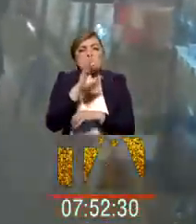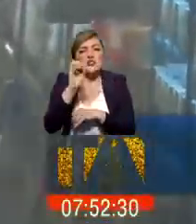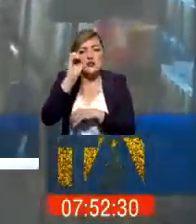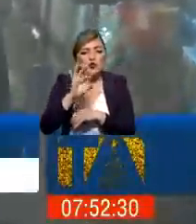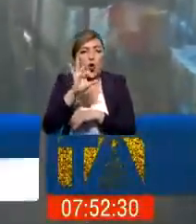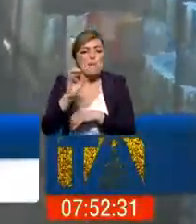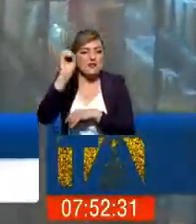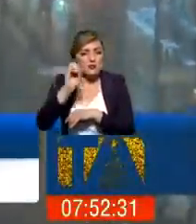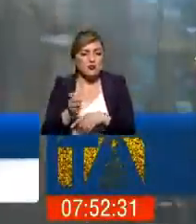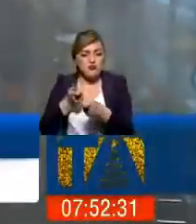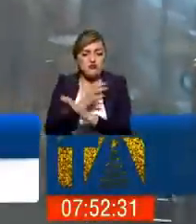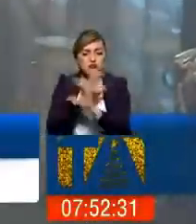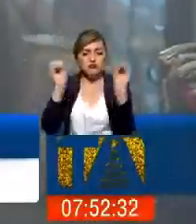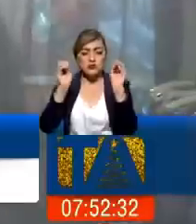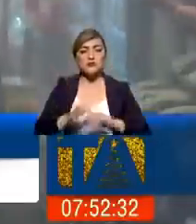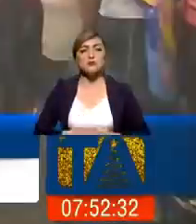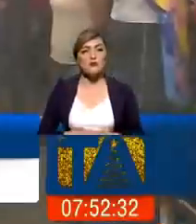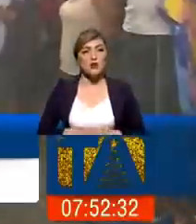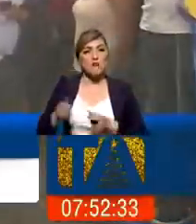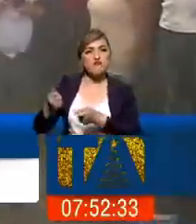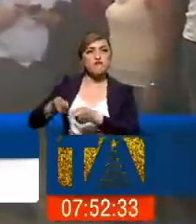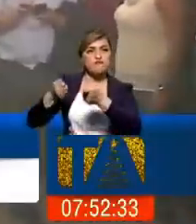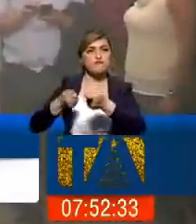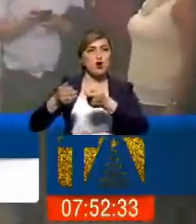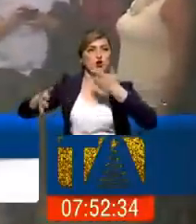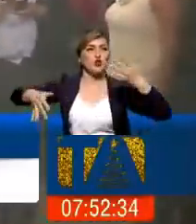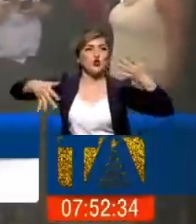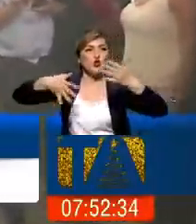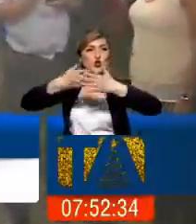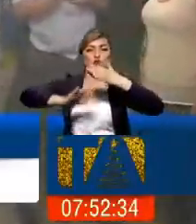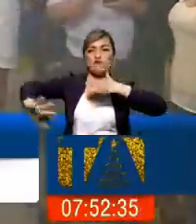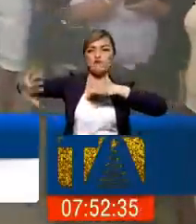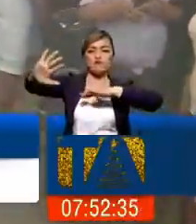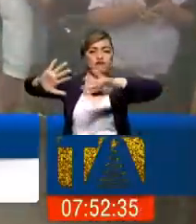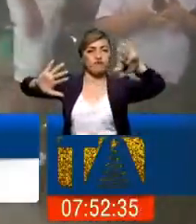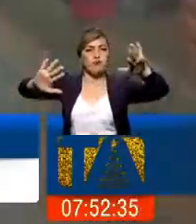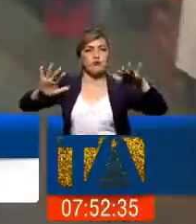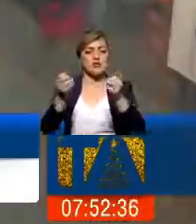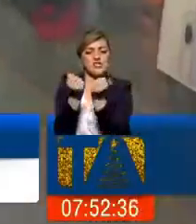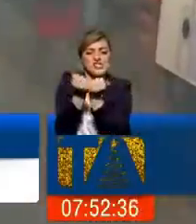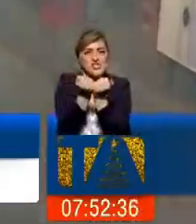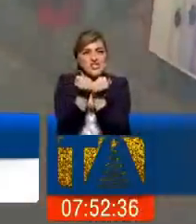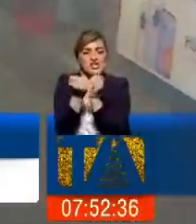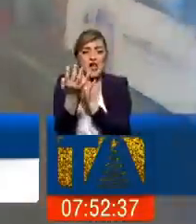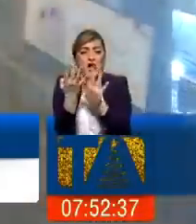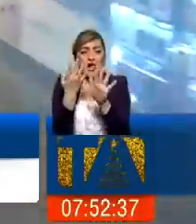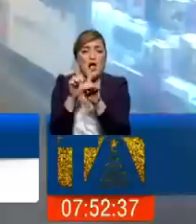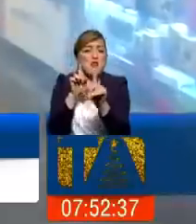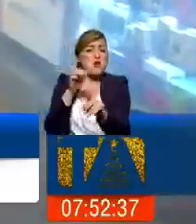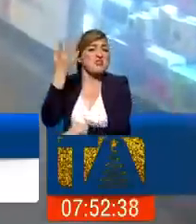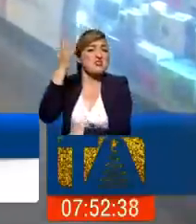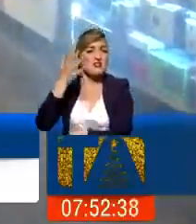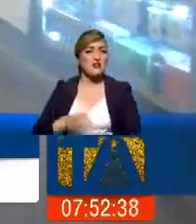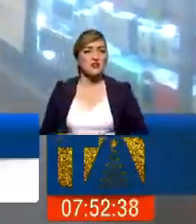uno de los puestos fueron rociados con la sustancia, incluidos los que están en los pasillos. La parte más angosta donde no se aplica el